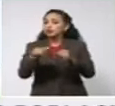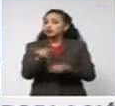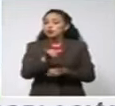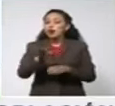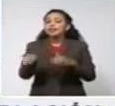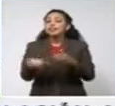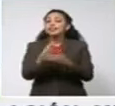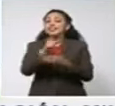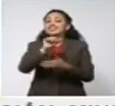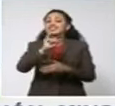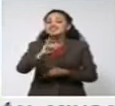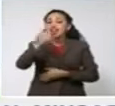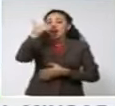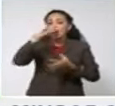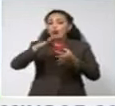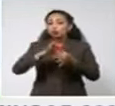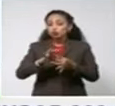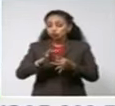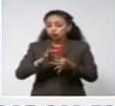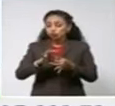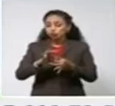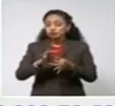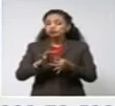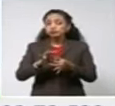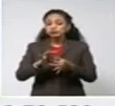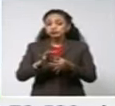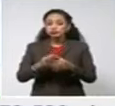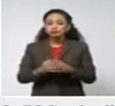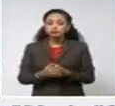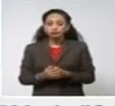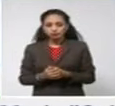agosto, y es un paciente